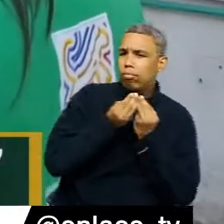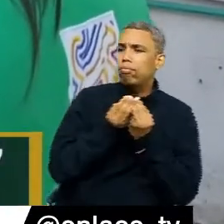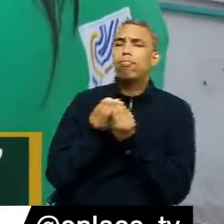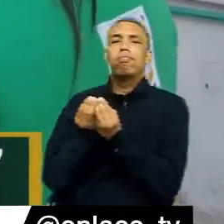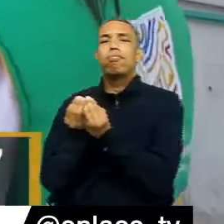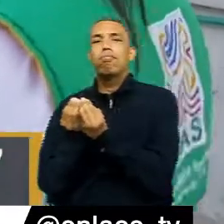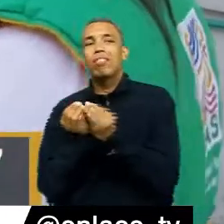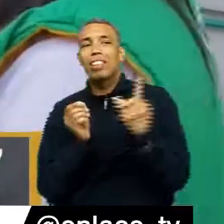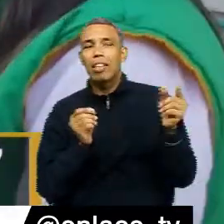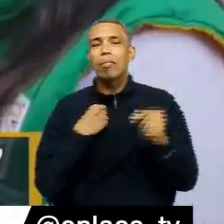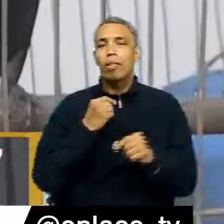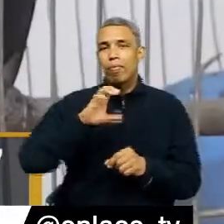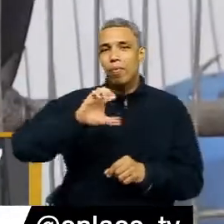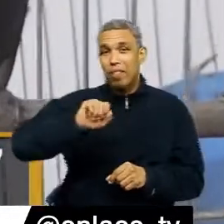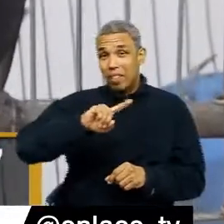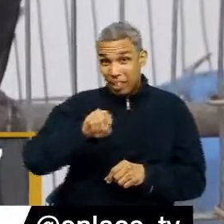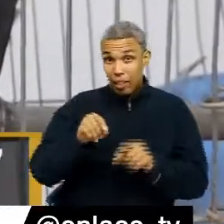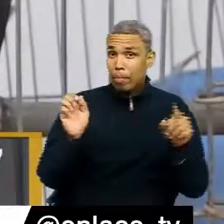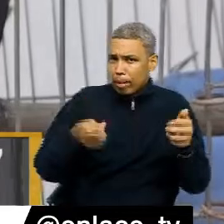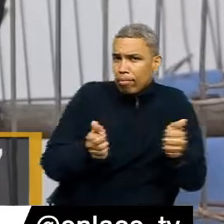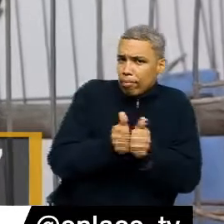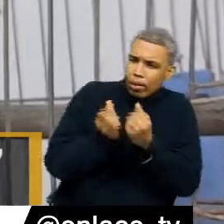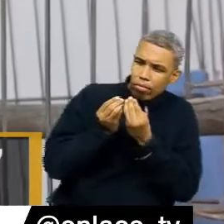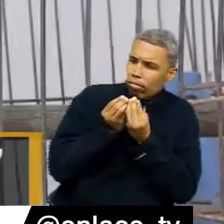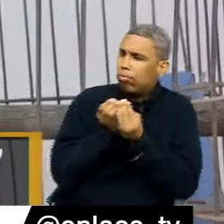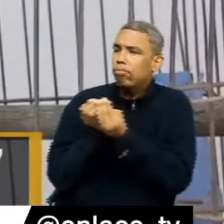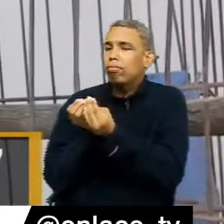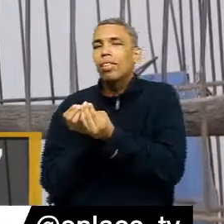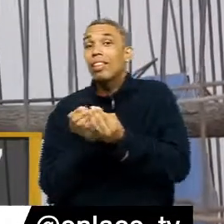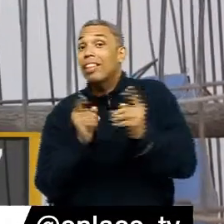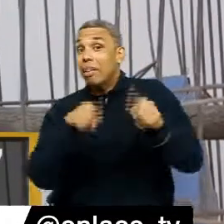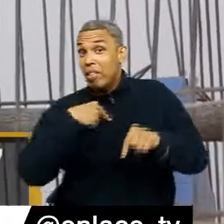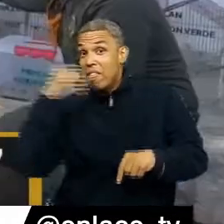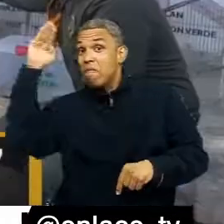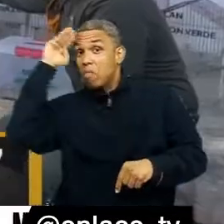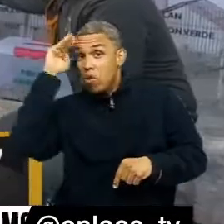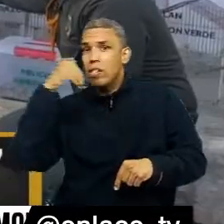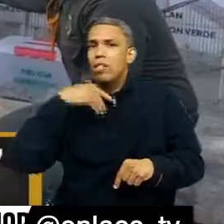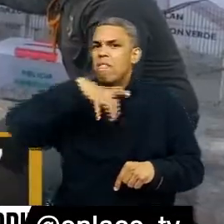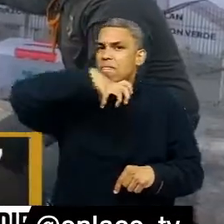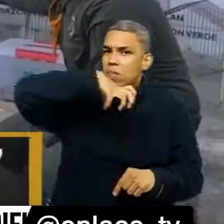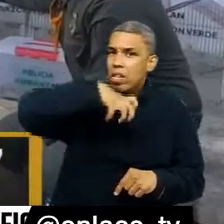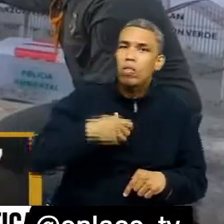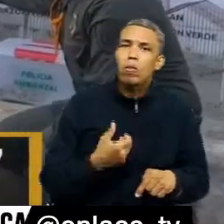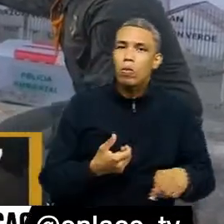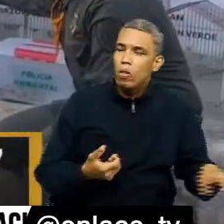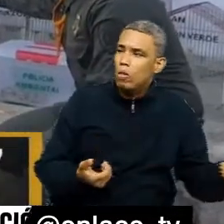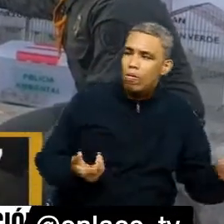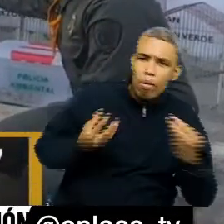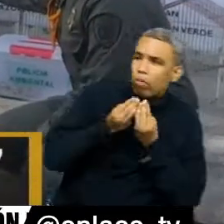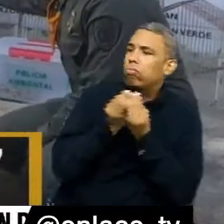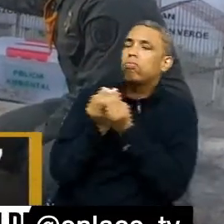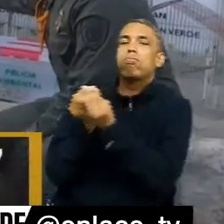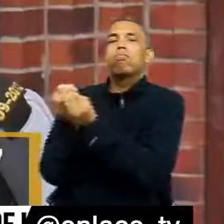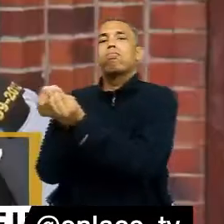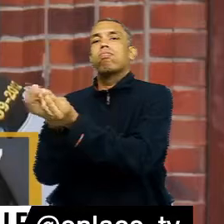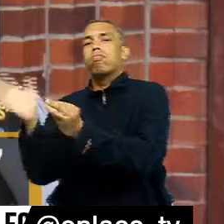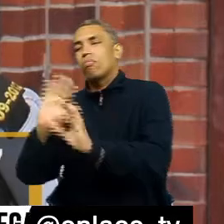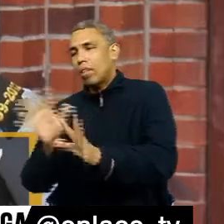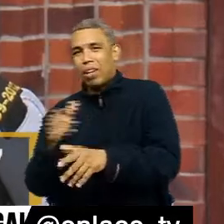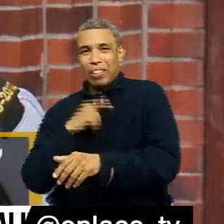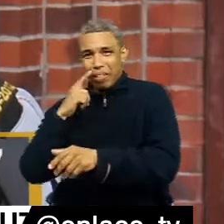Corporación Autónoma Regional de Santander, CAS, y el grupo de carabineros y guías caninos para recuperarlas y dejarlas en su hábitat natural. La